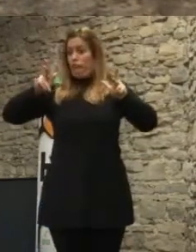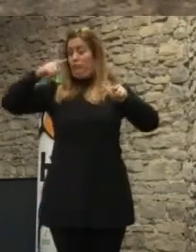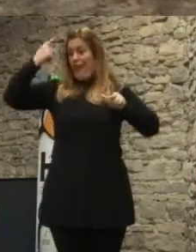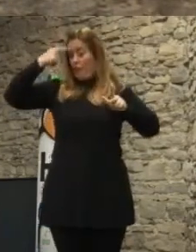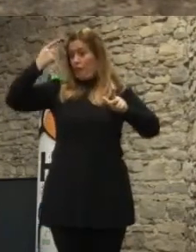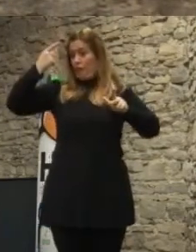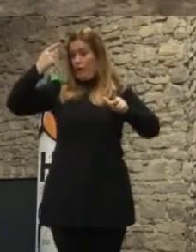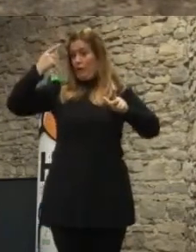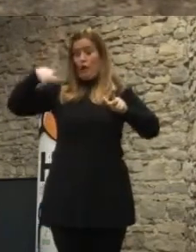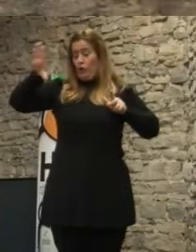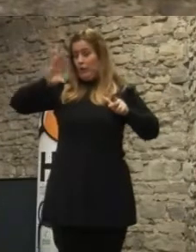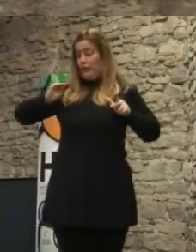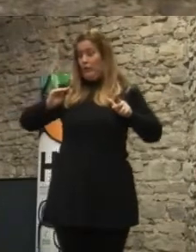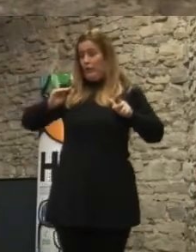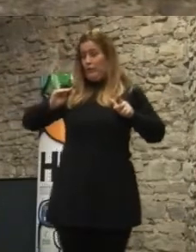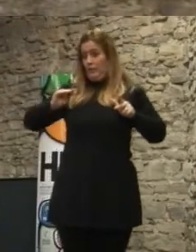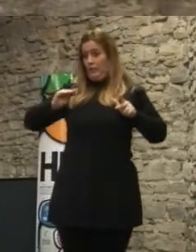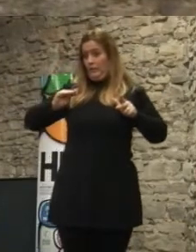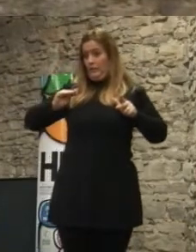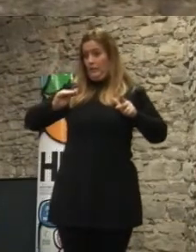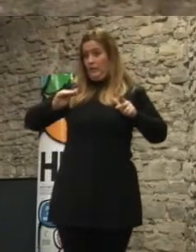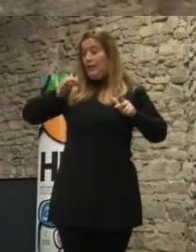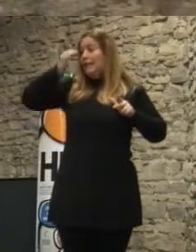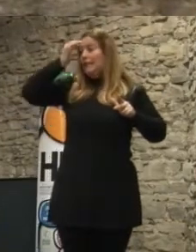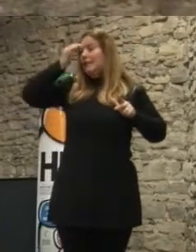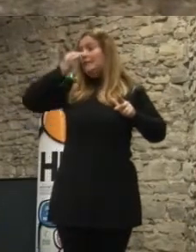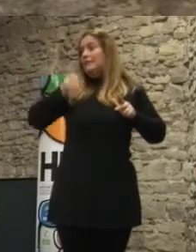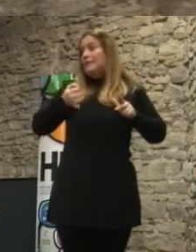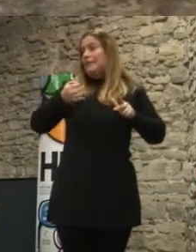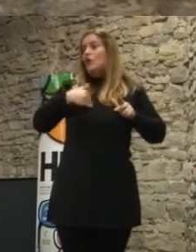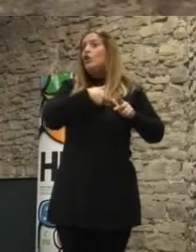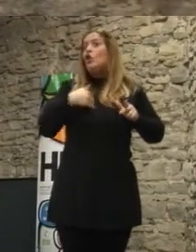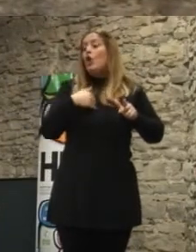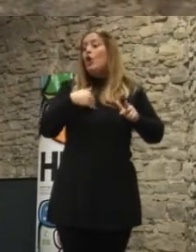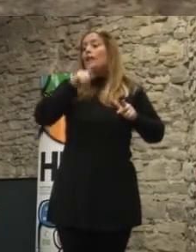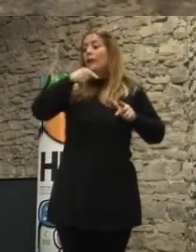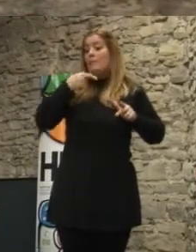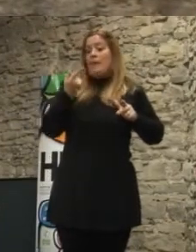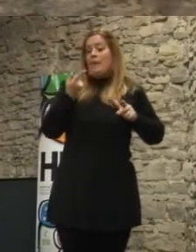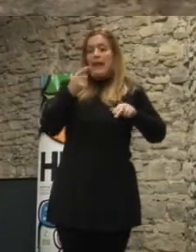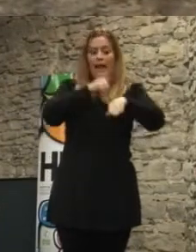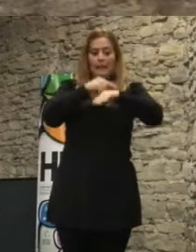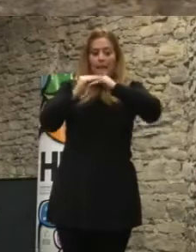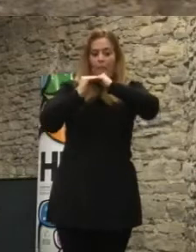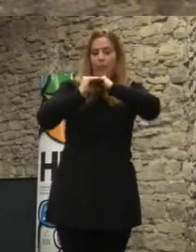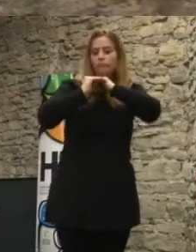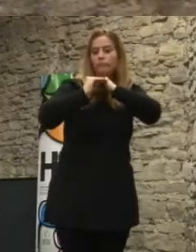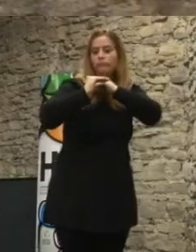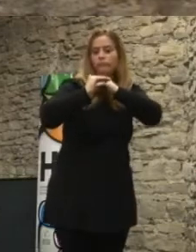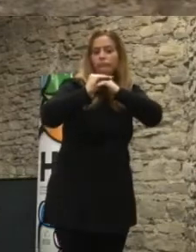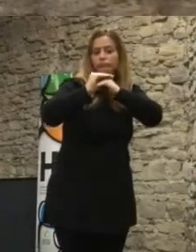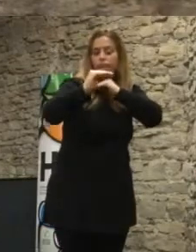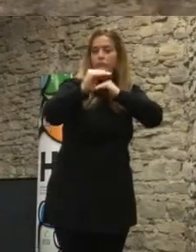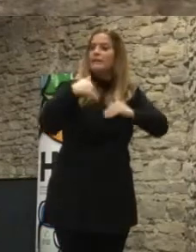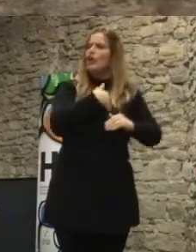han jugado y el mantenimiento en el tiempo de determinados elementos culturales sin el